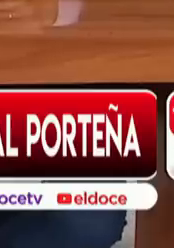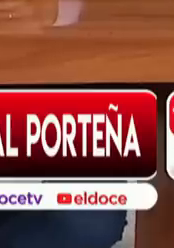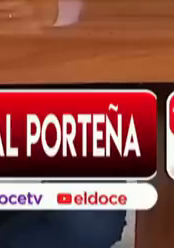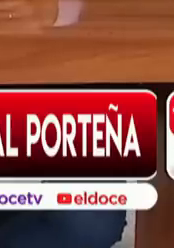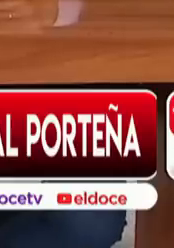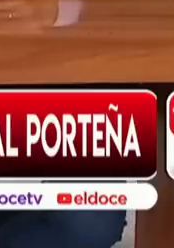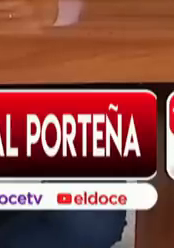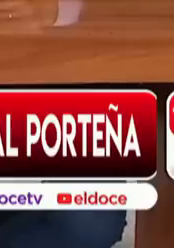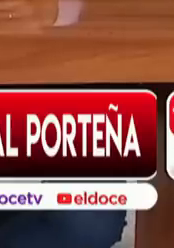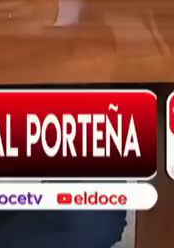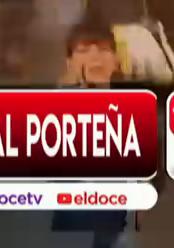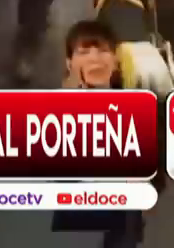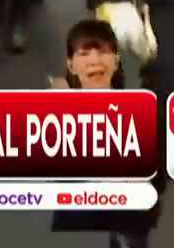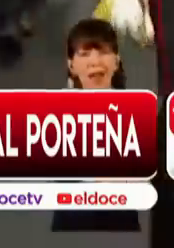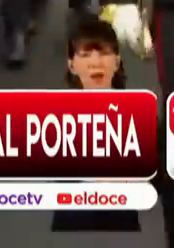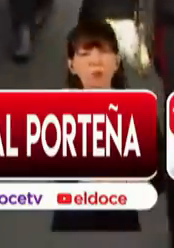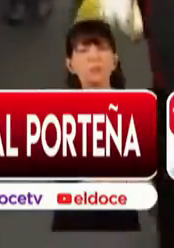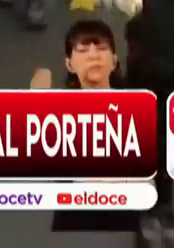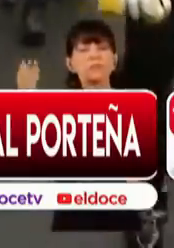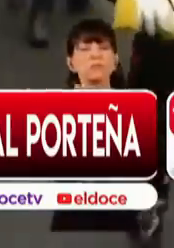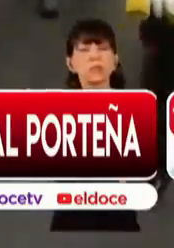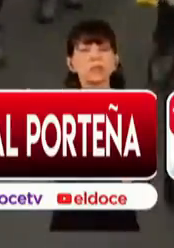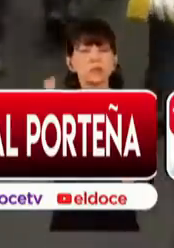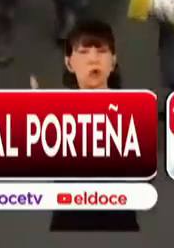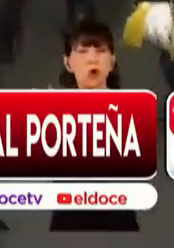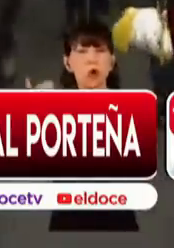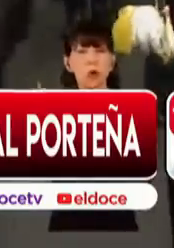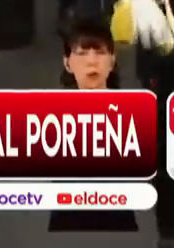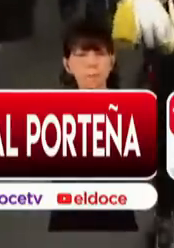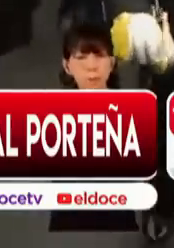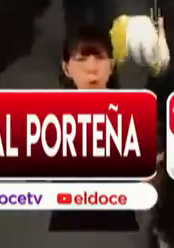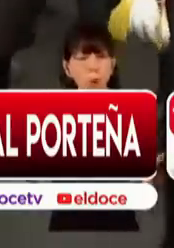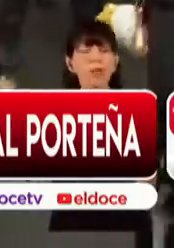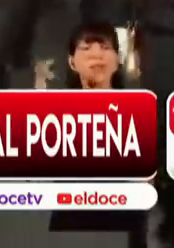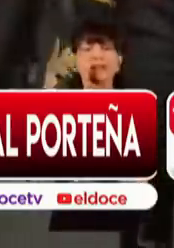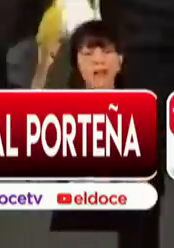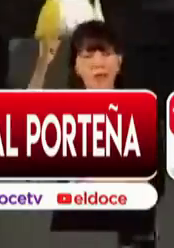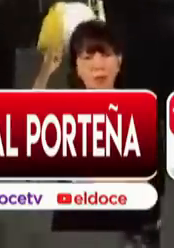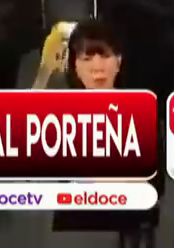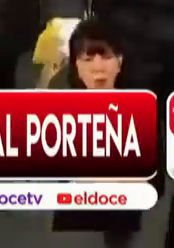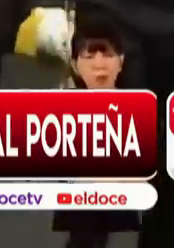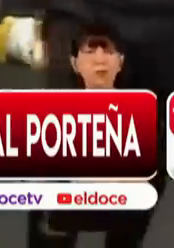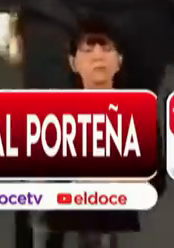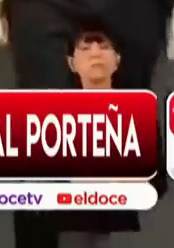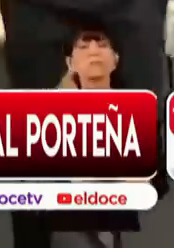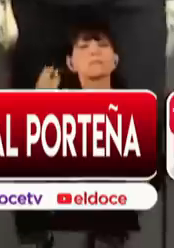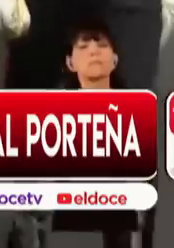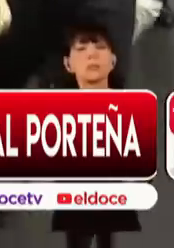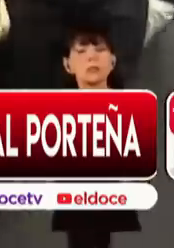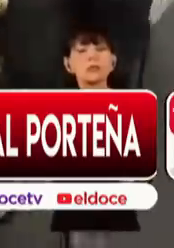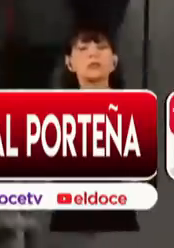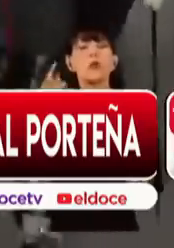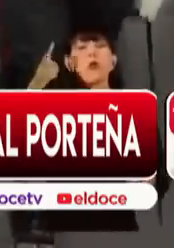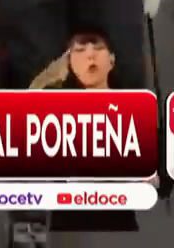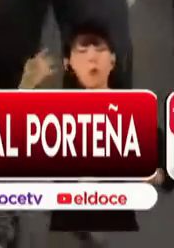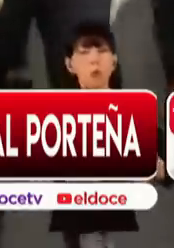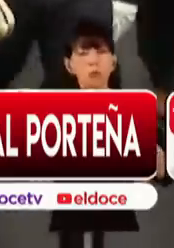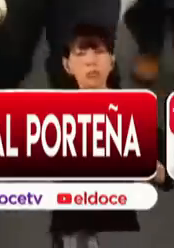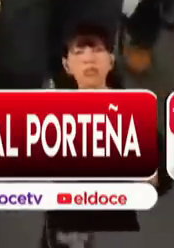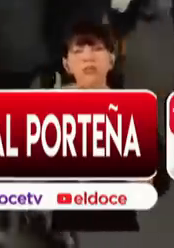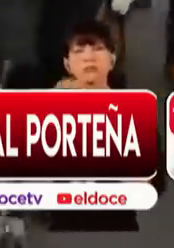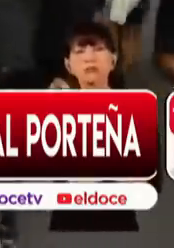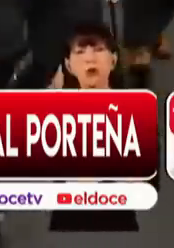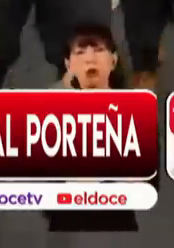De Alberto Fernández caminando desde la Casa Rosada hacia la Catedral Metropolitana. Son una cuadra y media